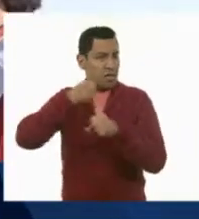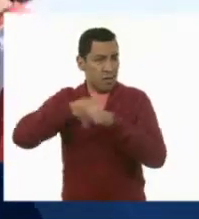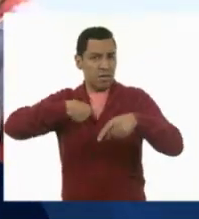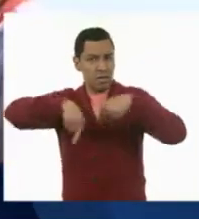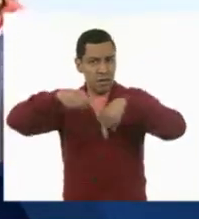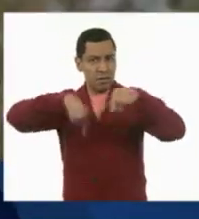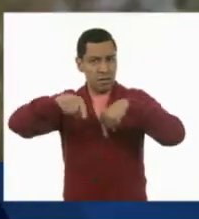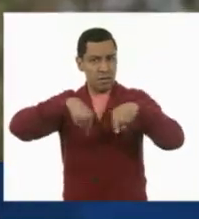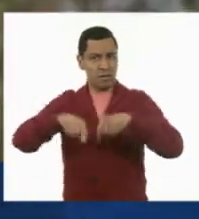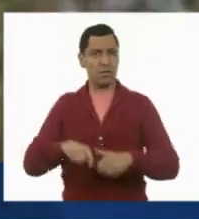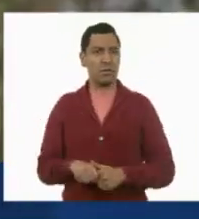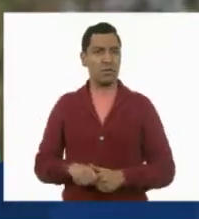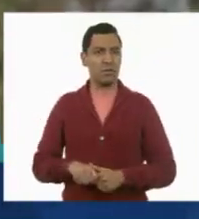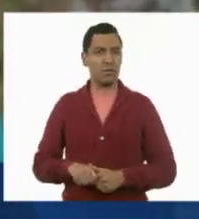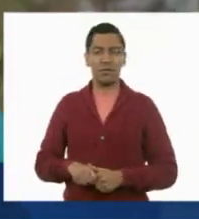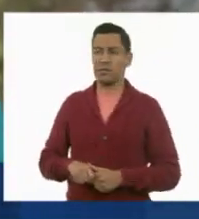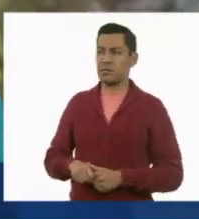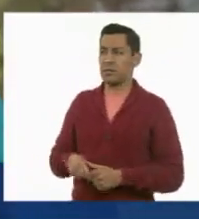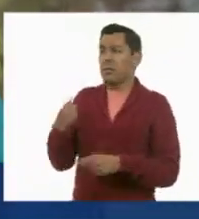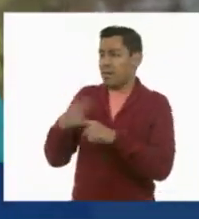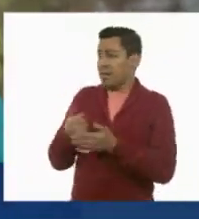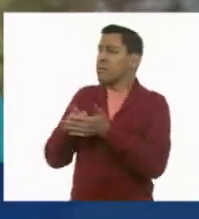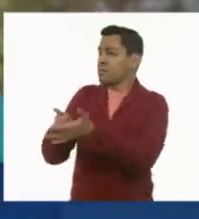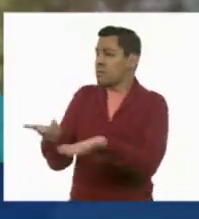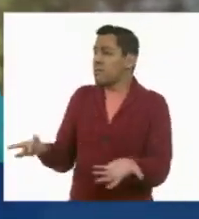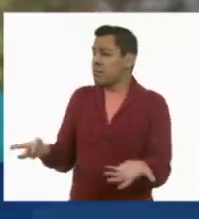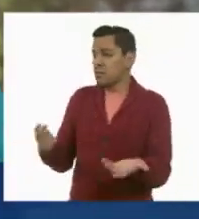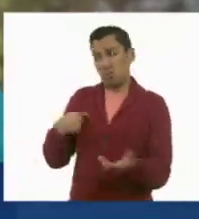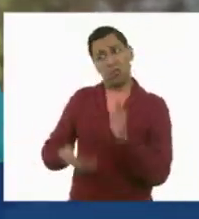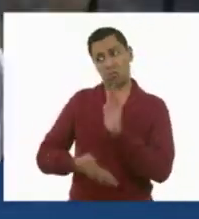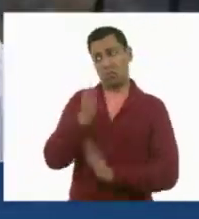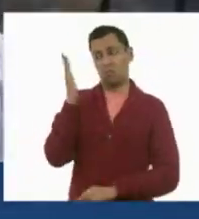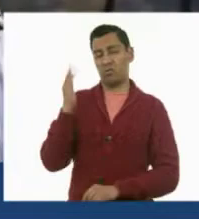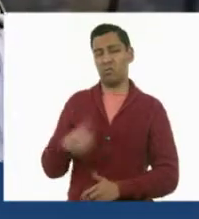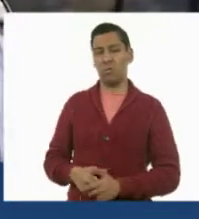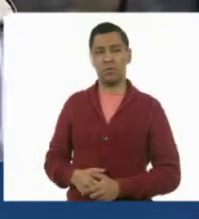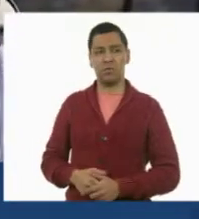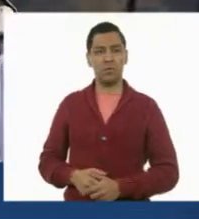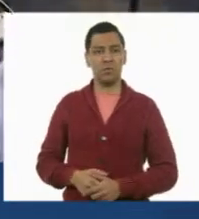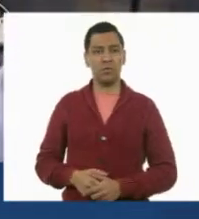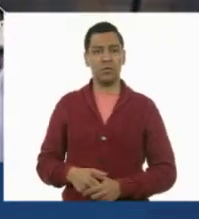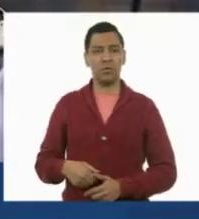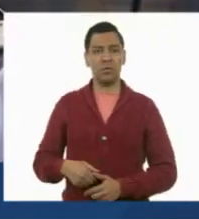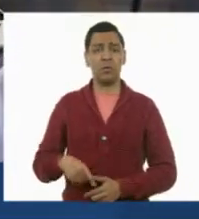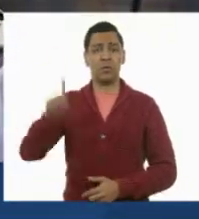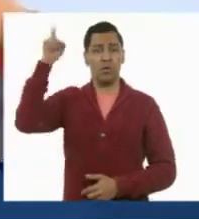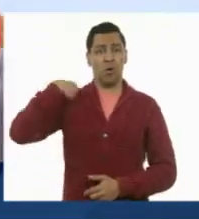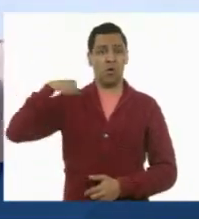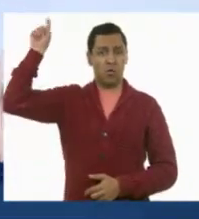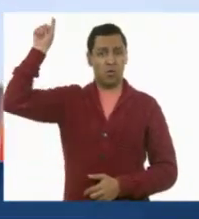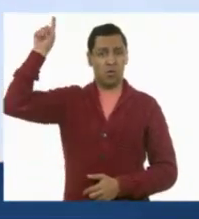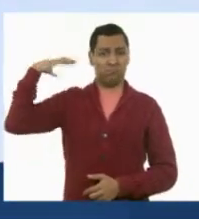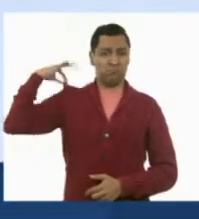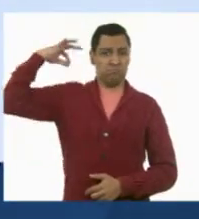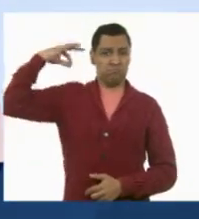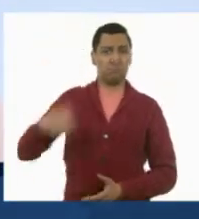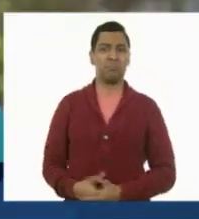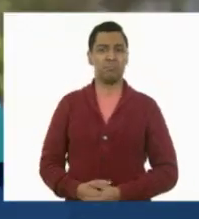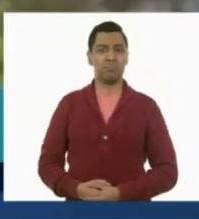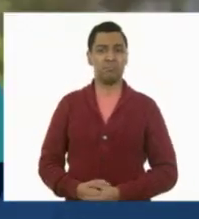poco. ¿Pero quién te va a ayudar? Yo ya me tengo que ir. Yo.